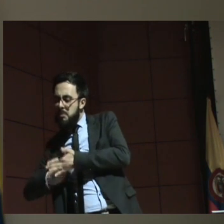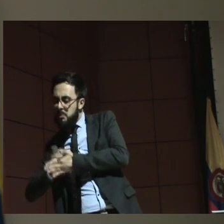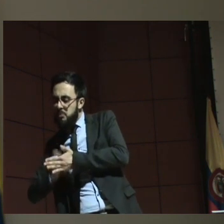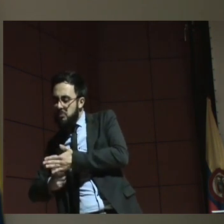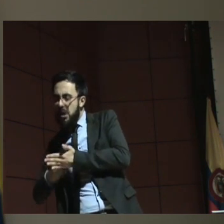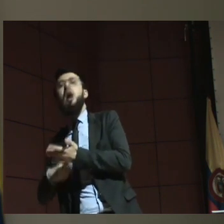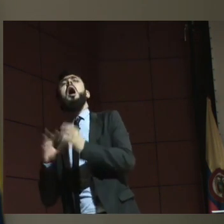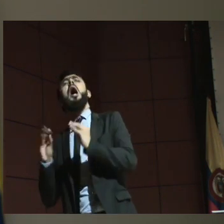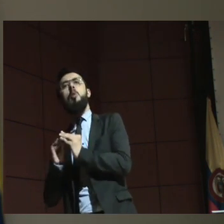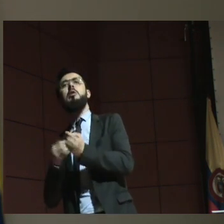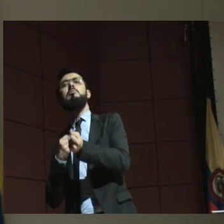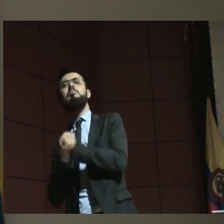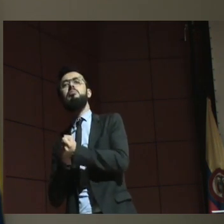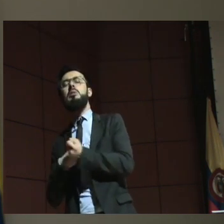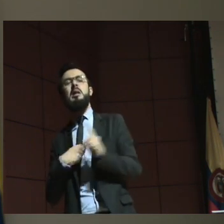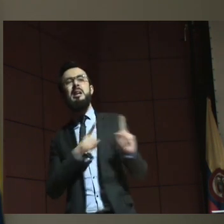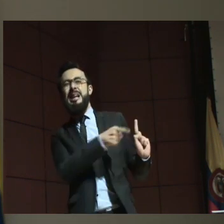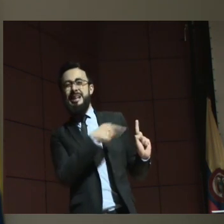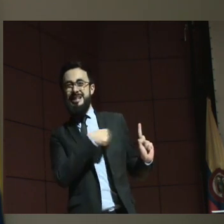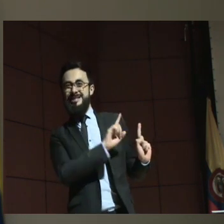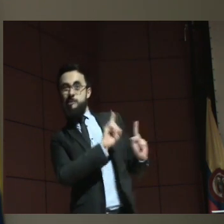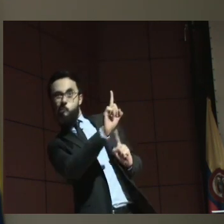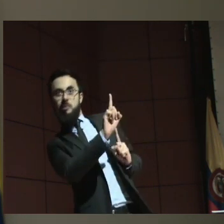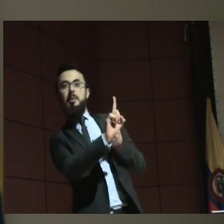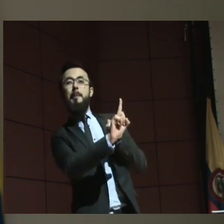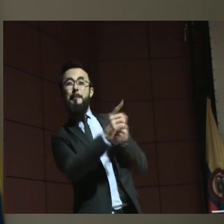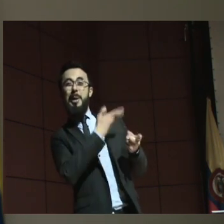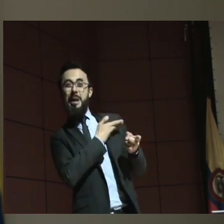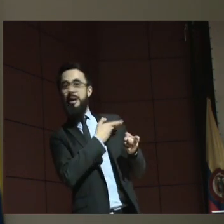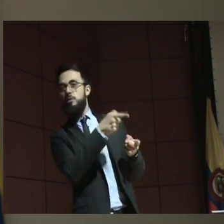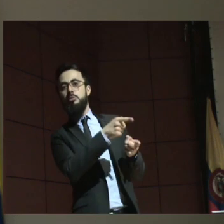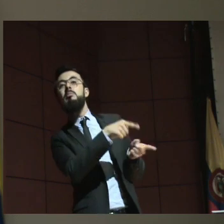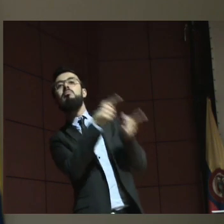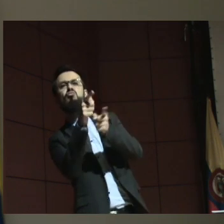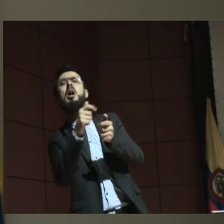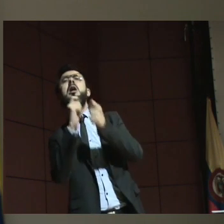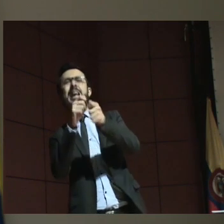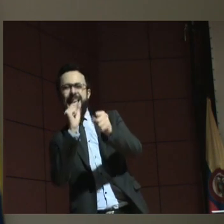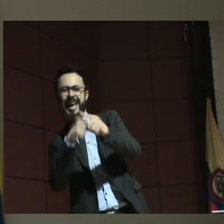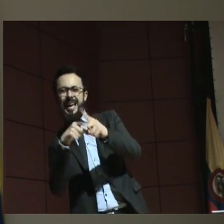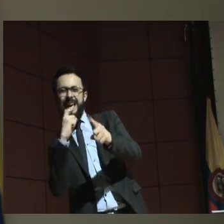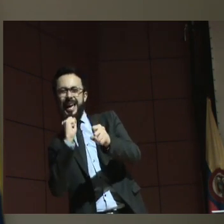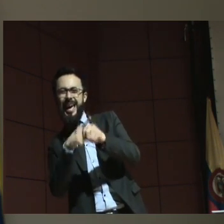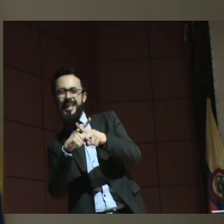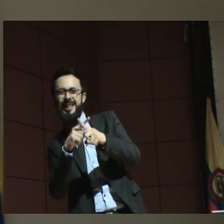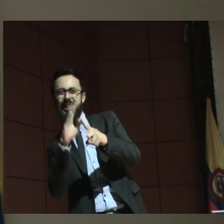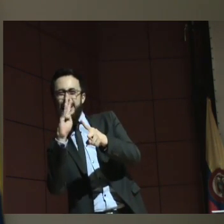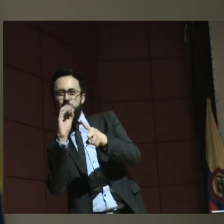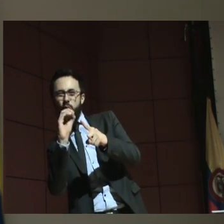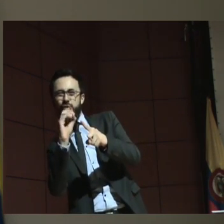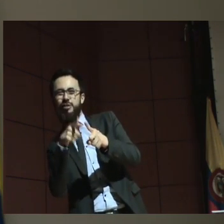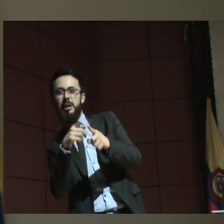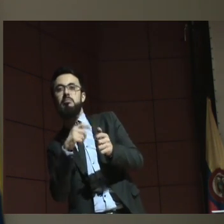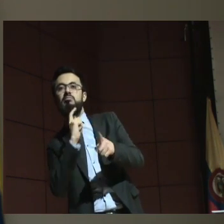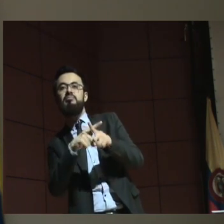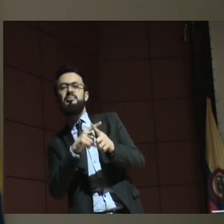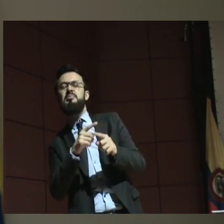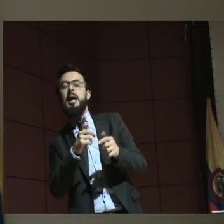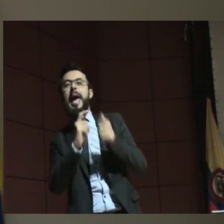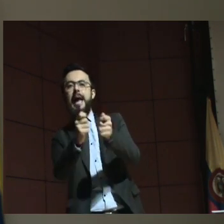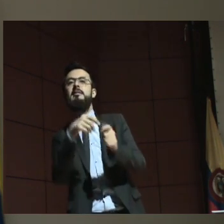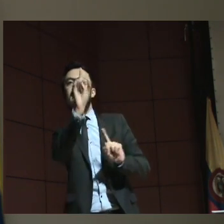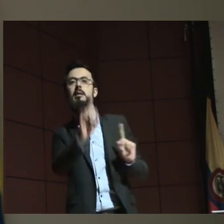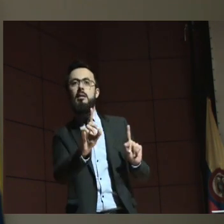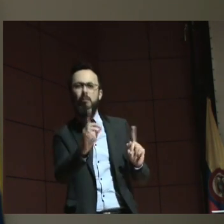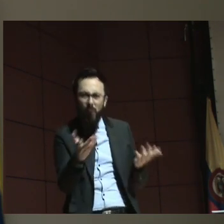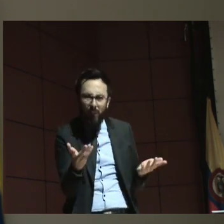decidió nombrar a su exesposo como guarda curador. En Argentina, el otro día estábamos discutiendo esto con la doctora Iglesias y